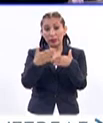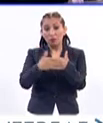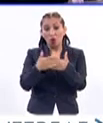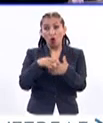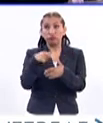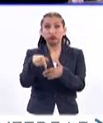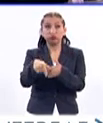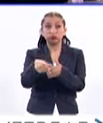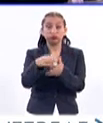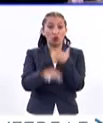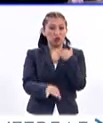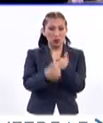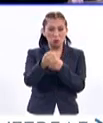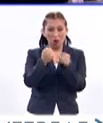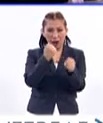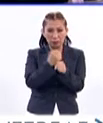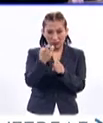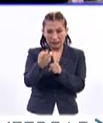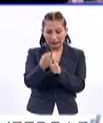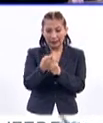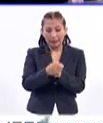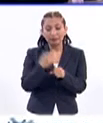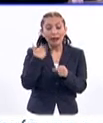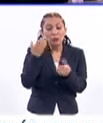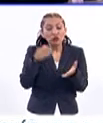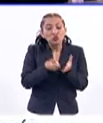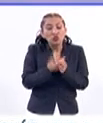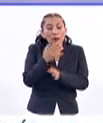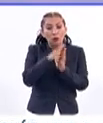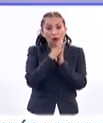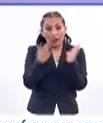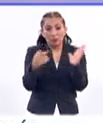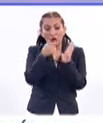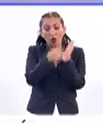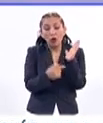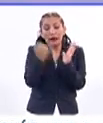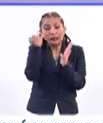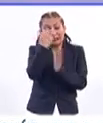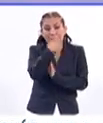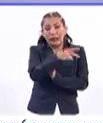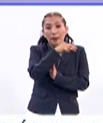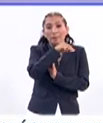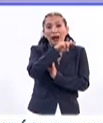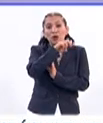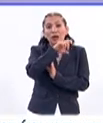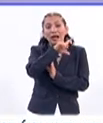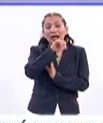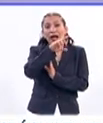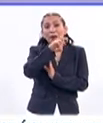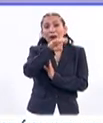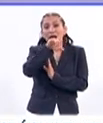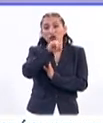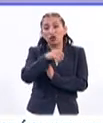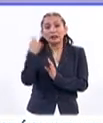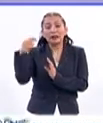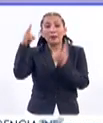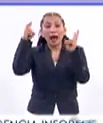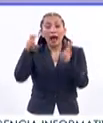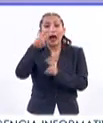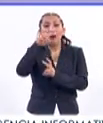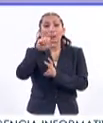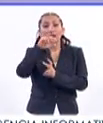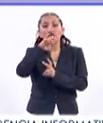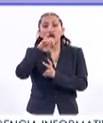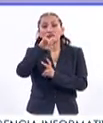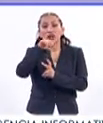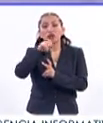yo espero que a finales de este año, un libro que fue ideado por Emanuel Carballo, se llamará Vasconcelos por